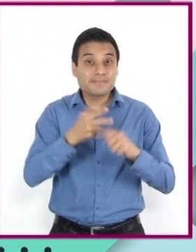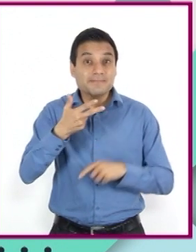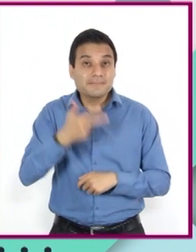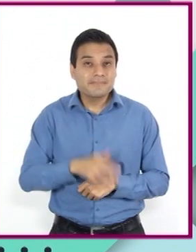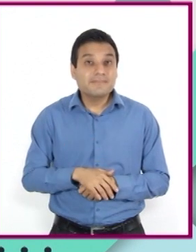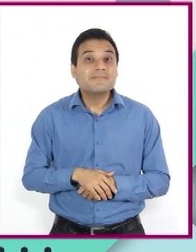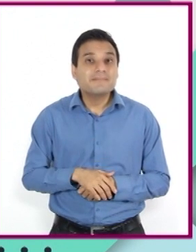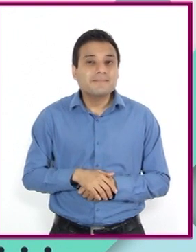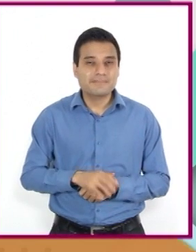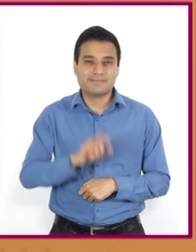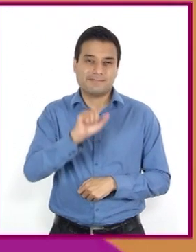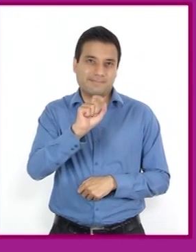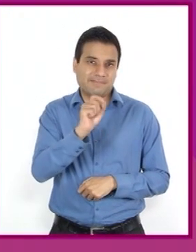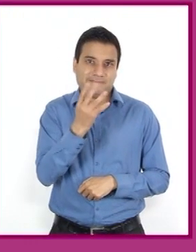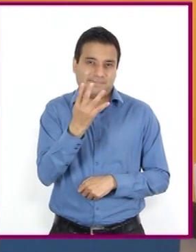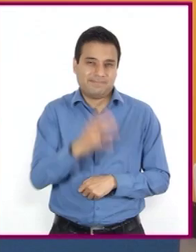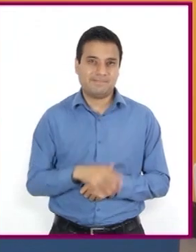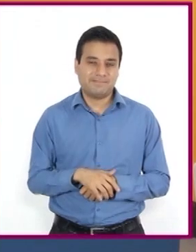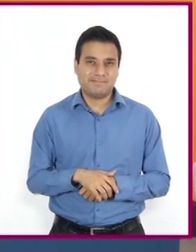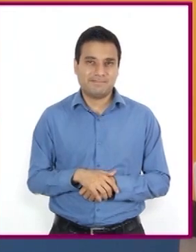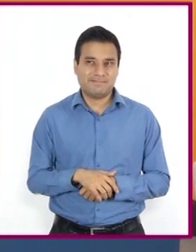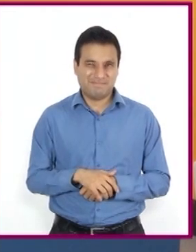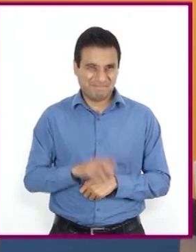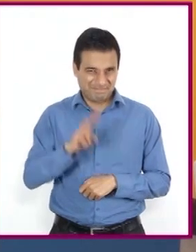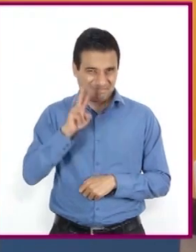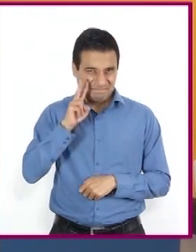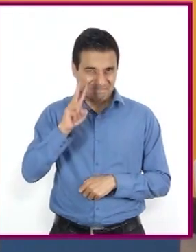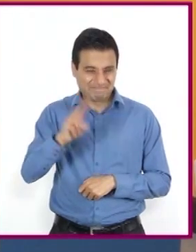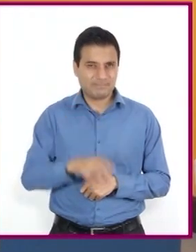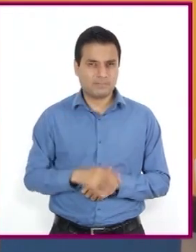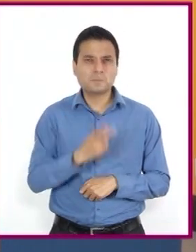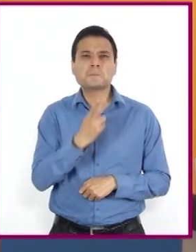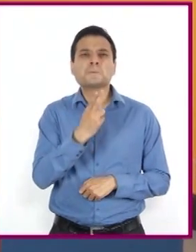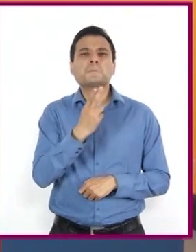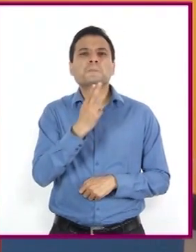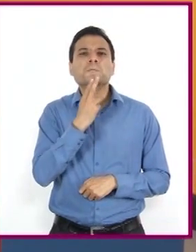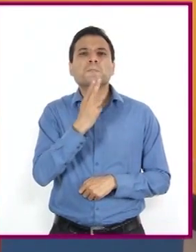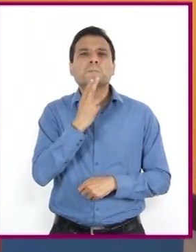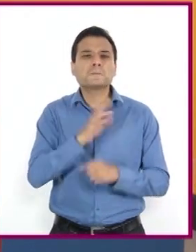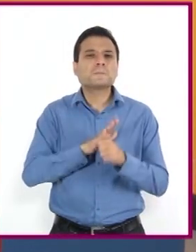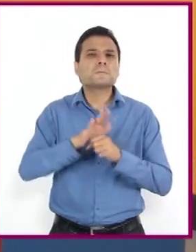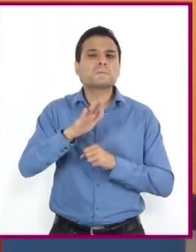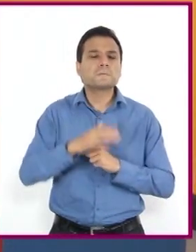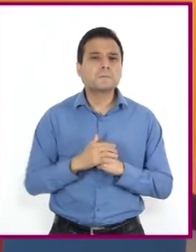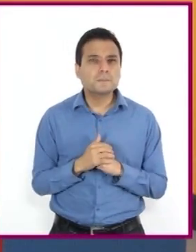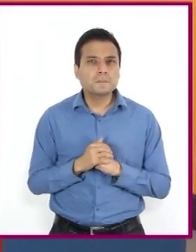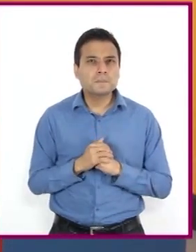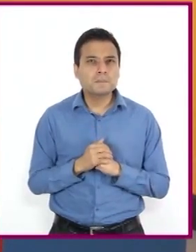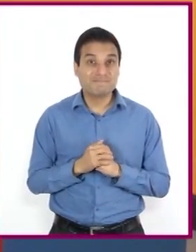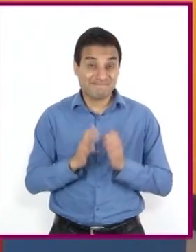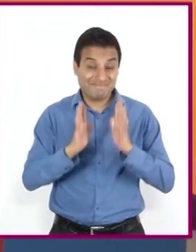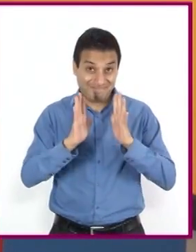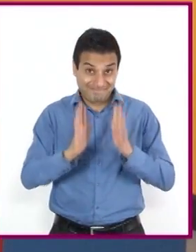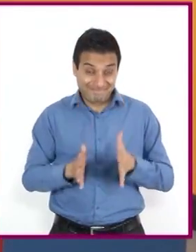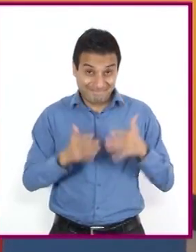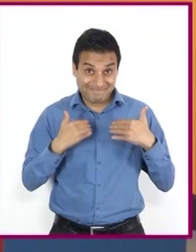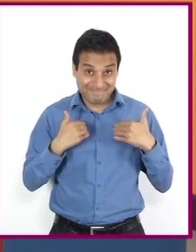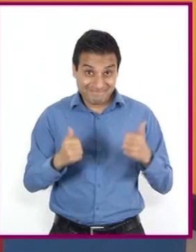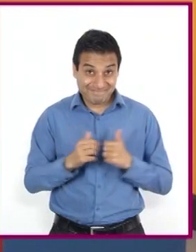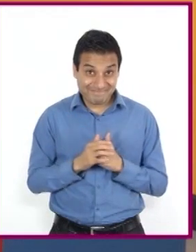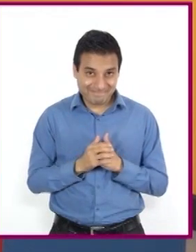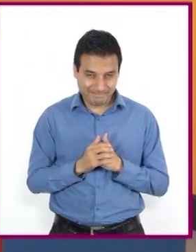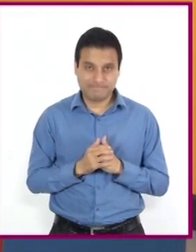24. ¿Identificaron qué tipo de operaciones estamos planteando y resolviendo? Así es, son